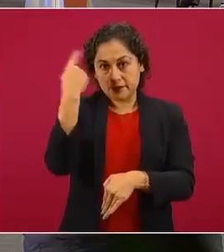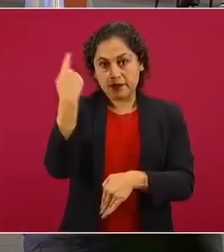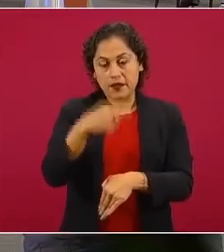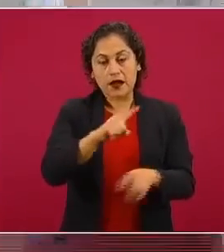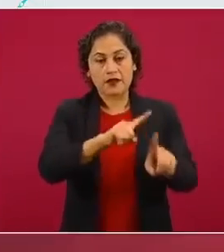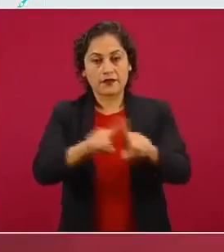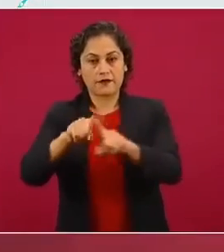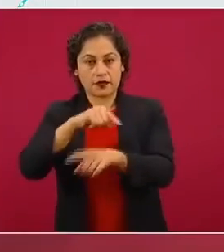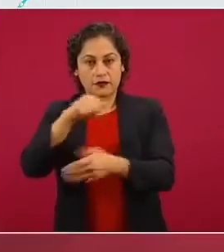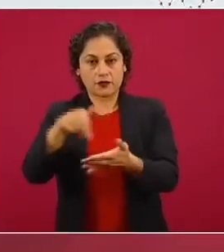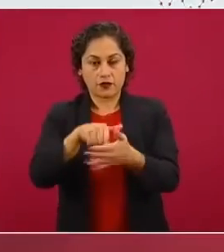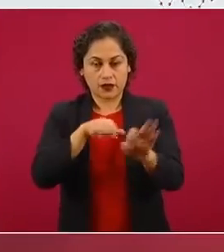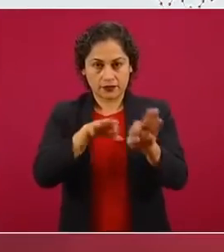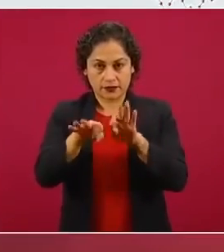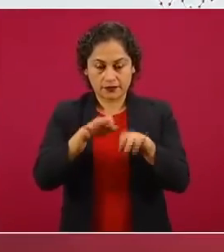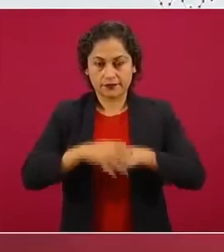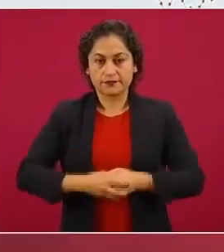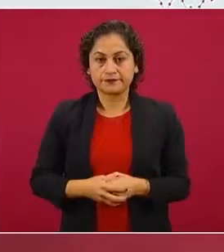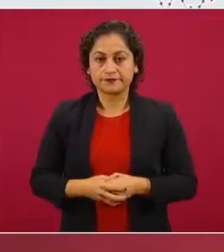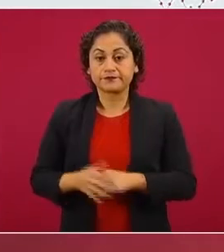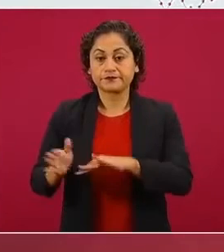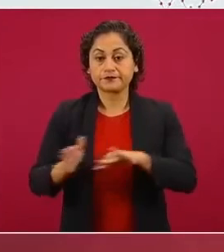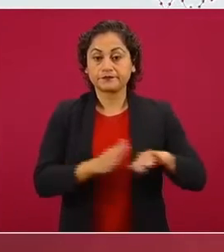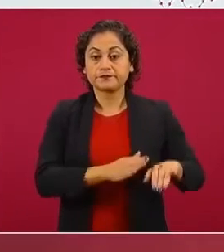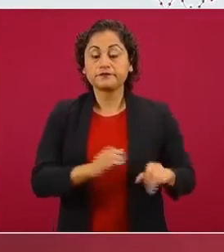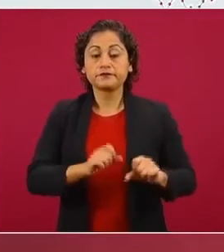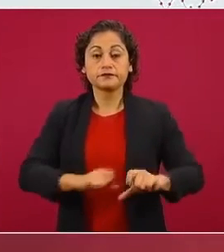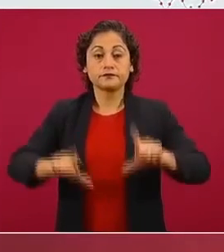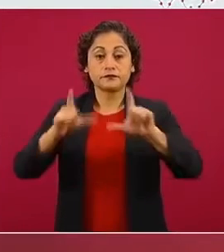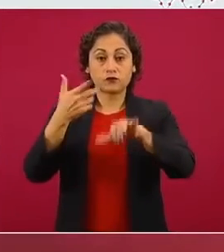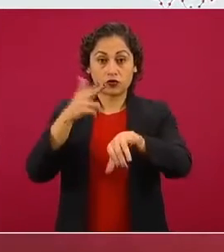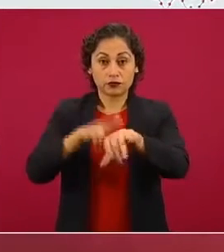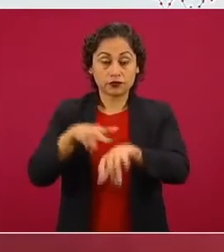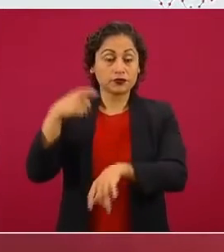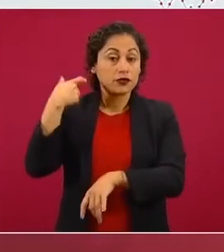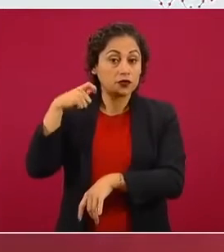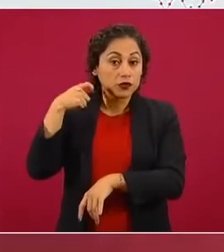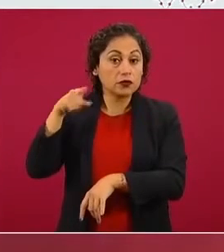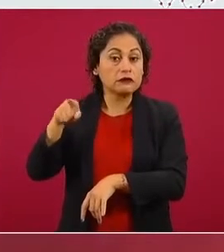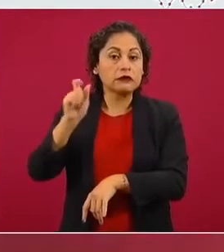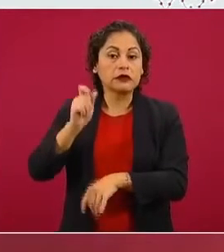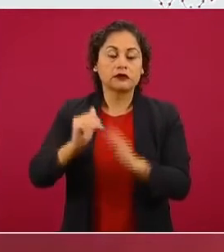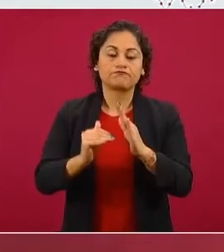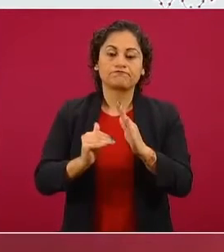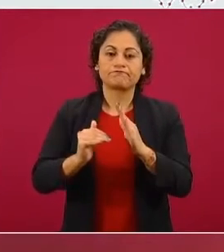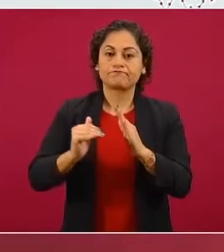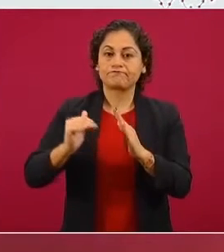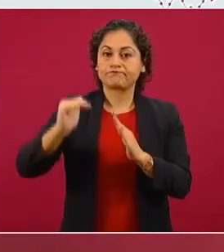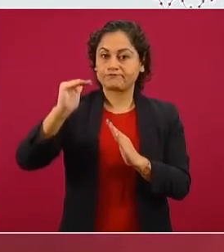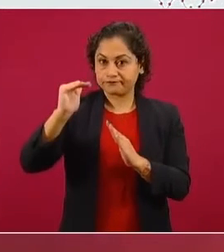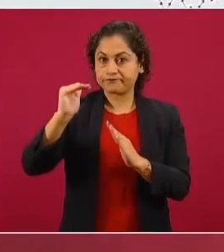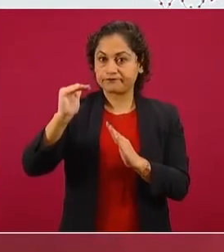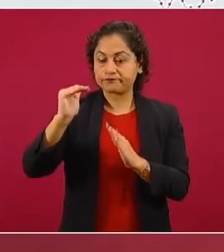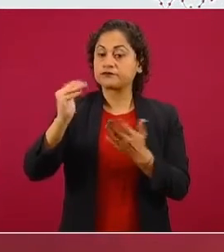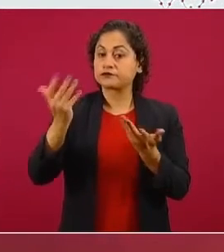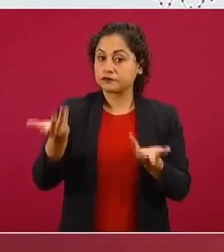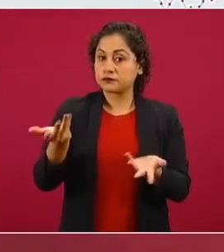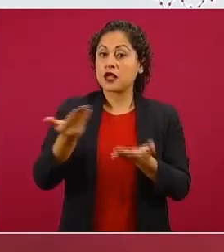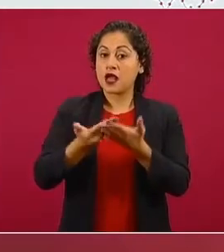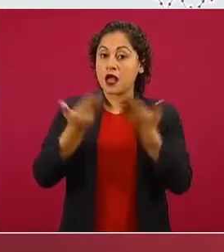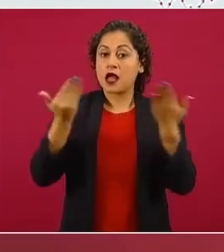de trabajo. La siguiente, la hospitalización en Querétaro con tendencia a la alta, todavía con importante